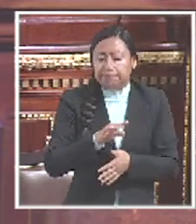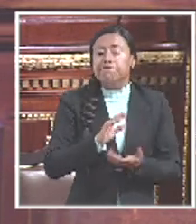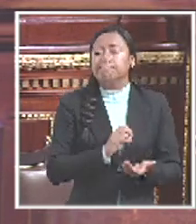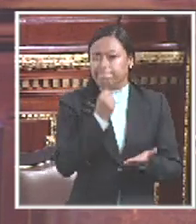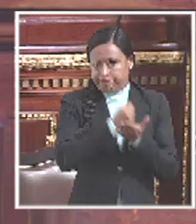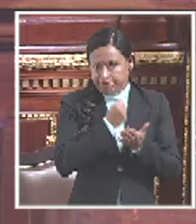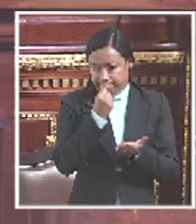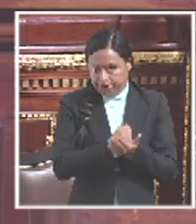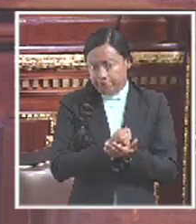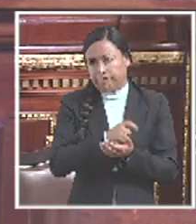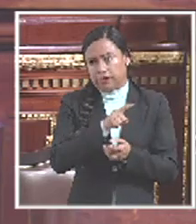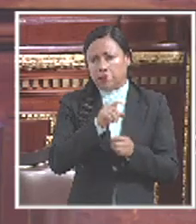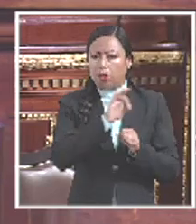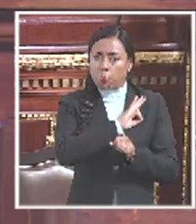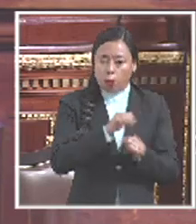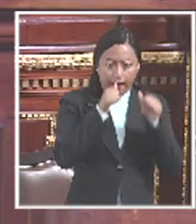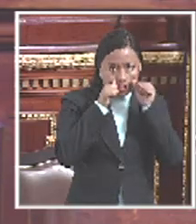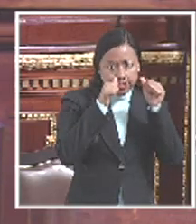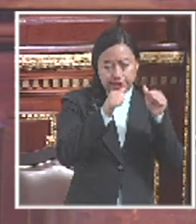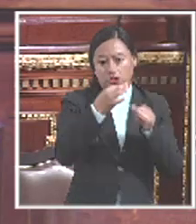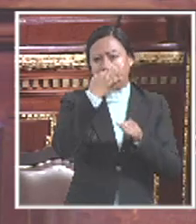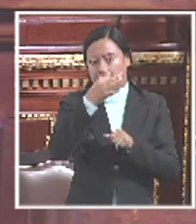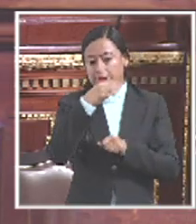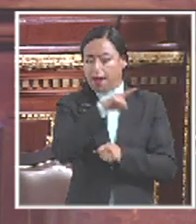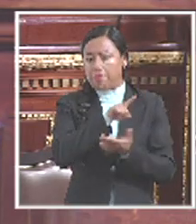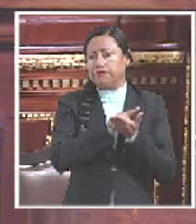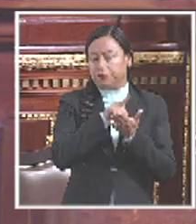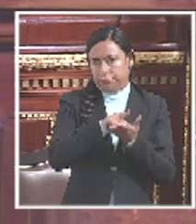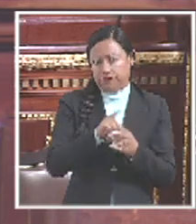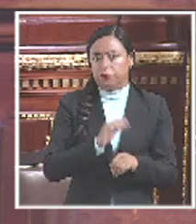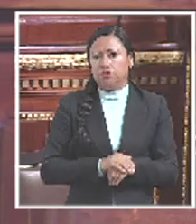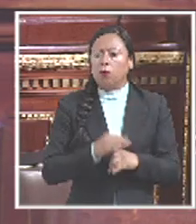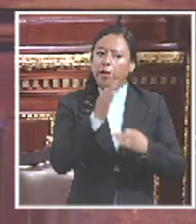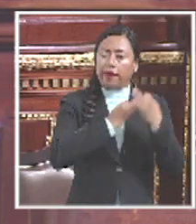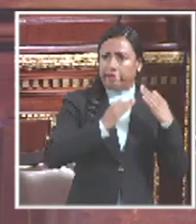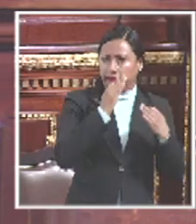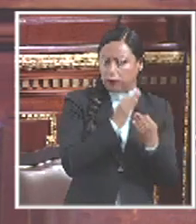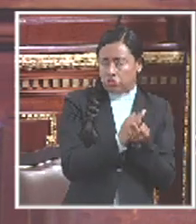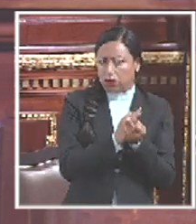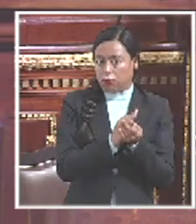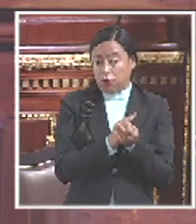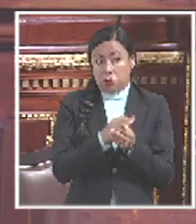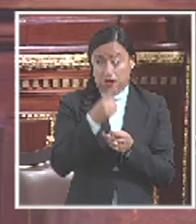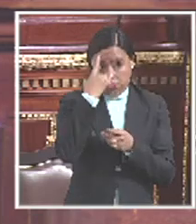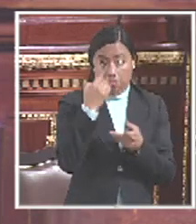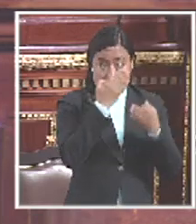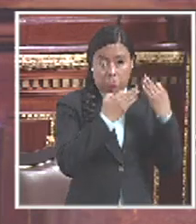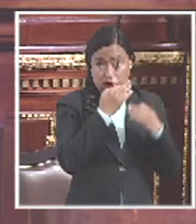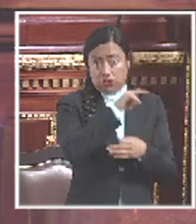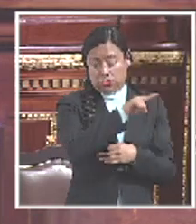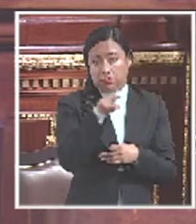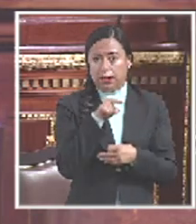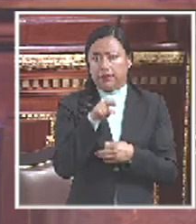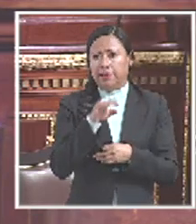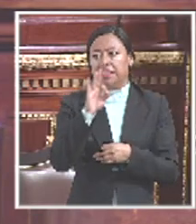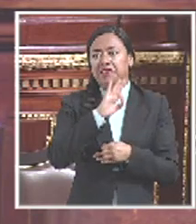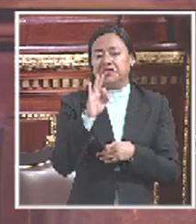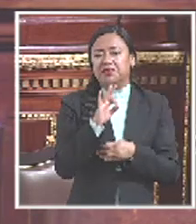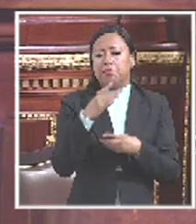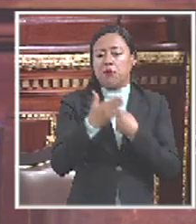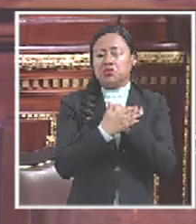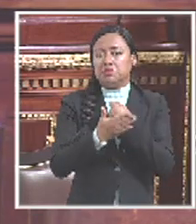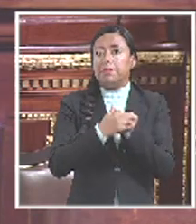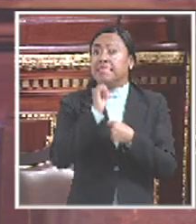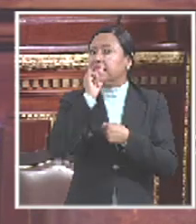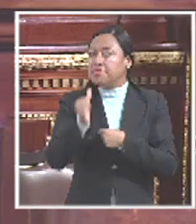la que tienen derecho. Porque todo, para todos, puede convertirse en nada para nadie, si